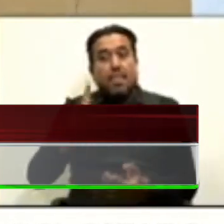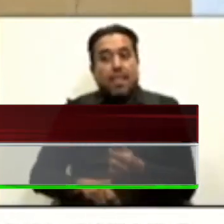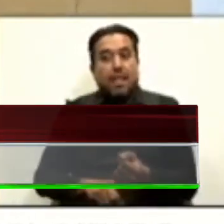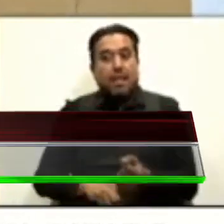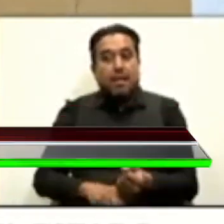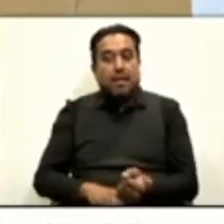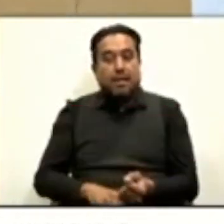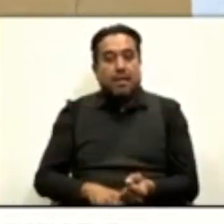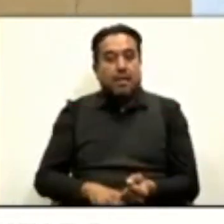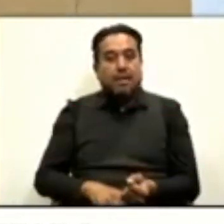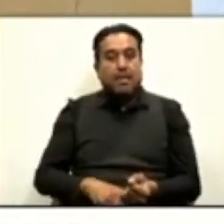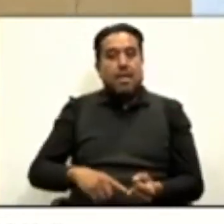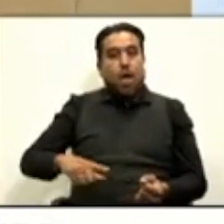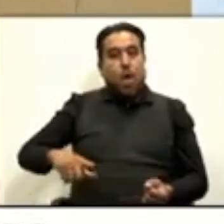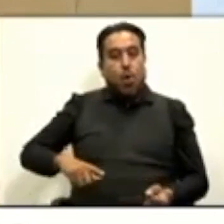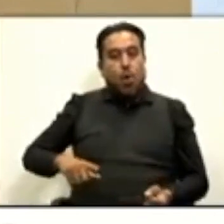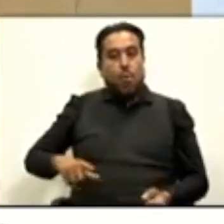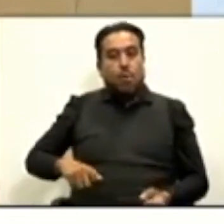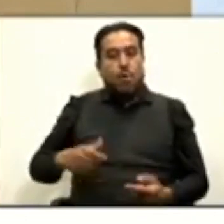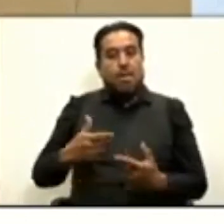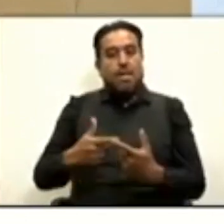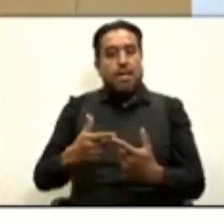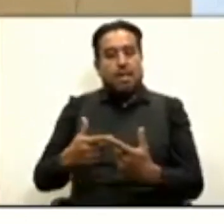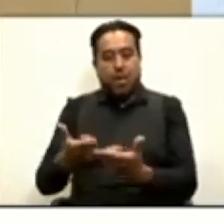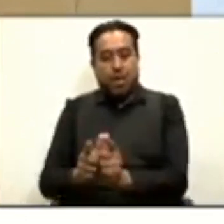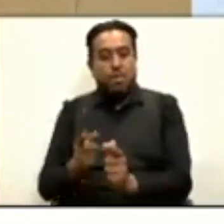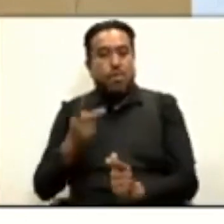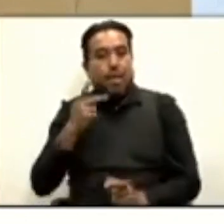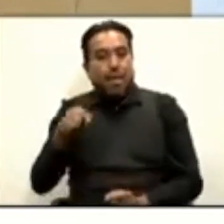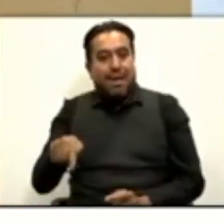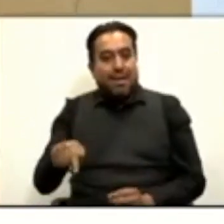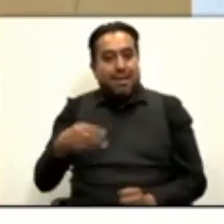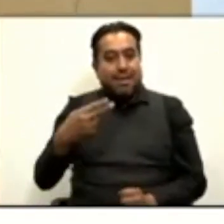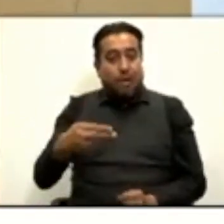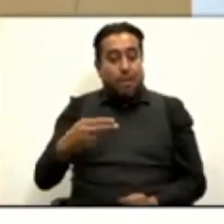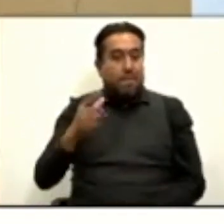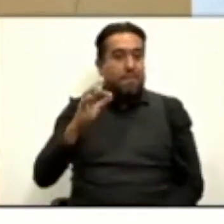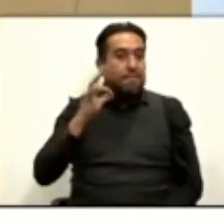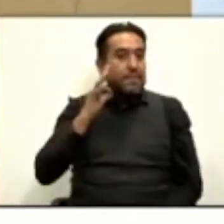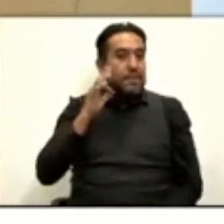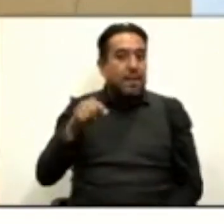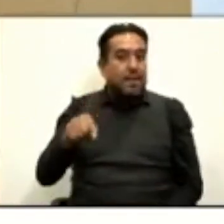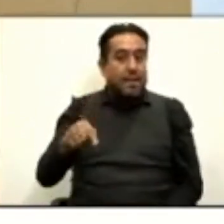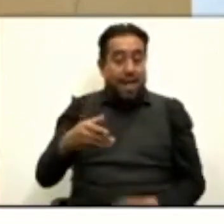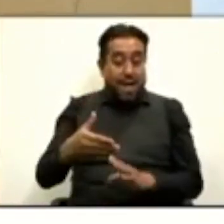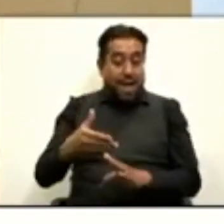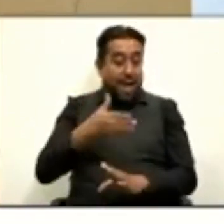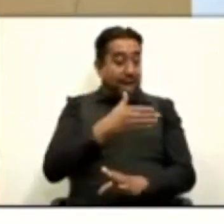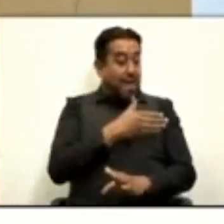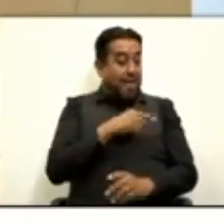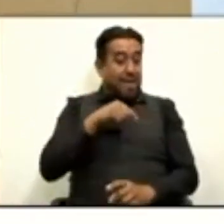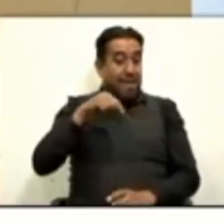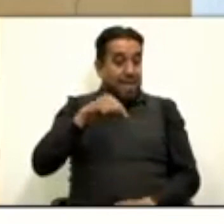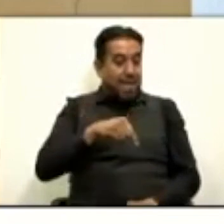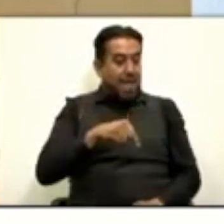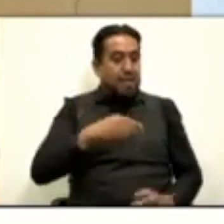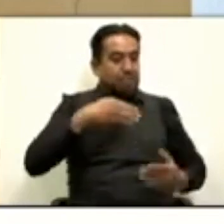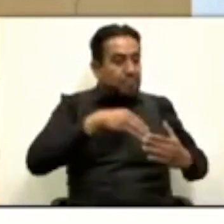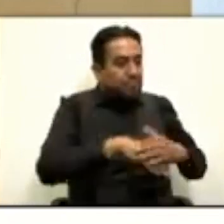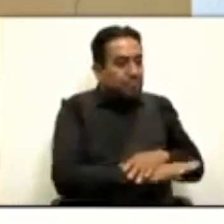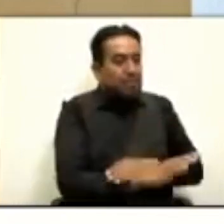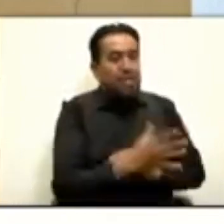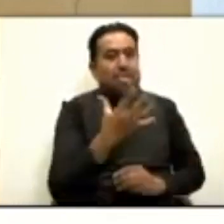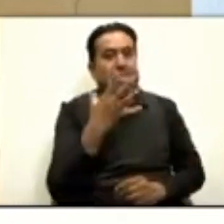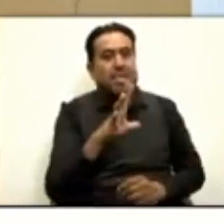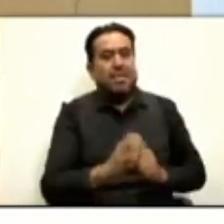a los intereses partidistas quien funge actualmente como fiscal general antes de su nombramiento se había desempeñado durante